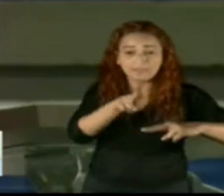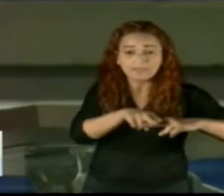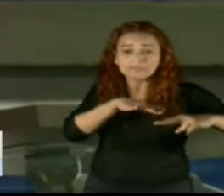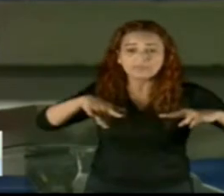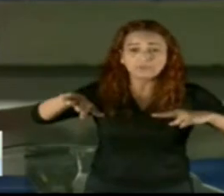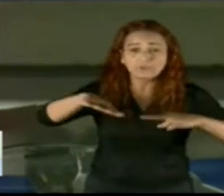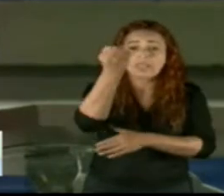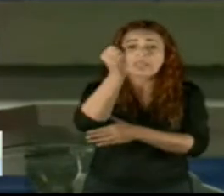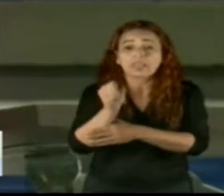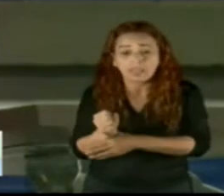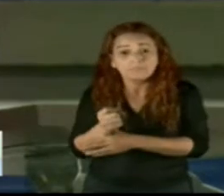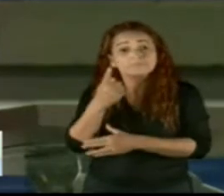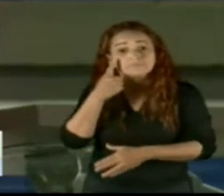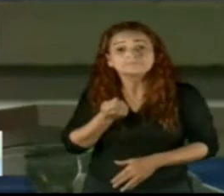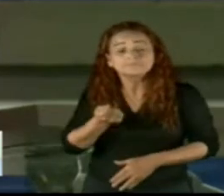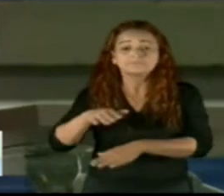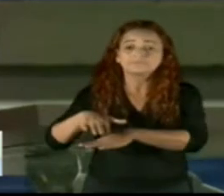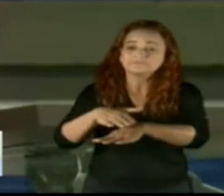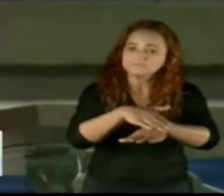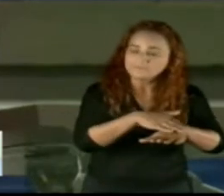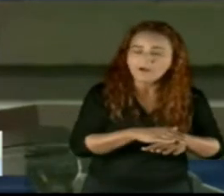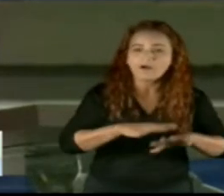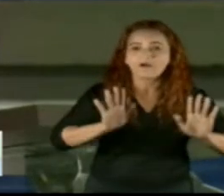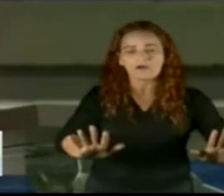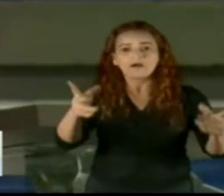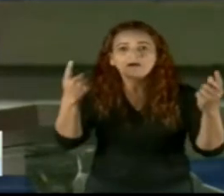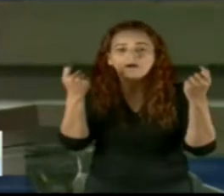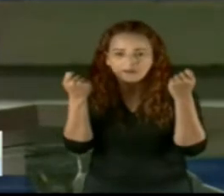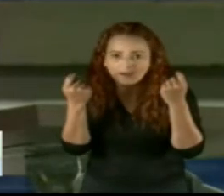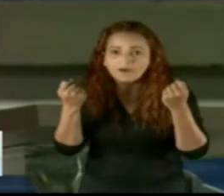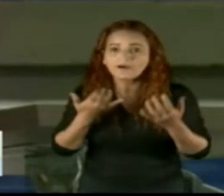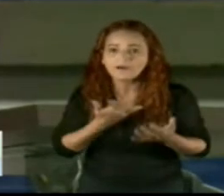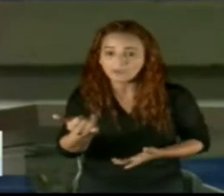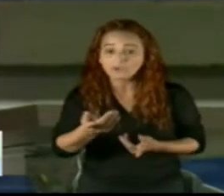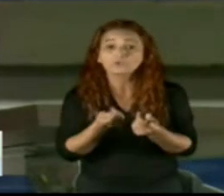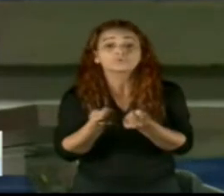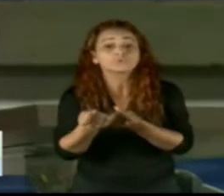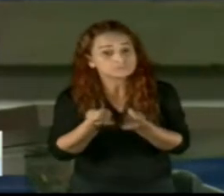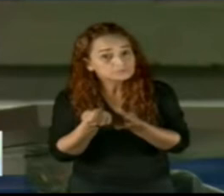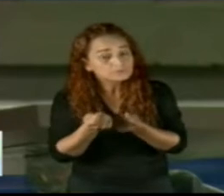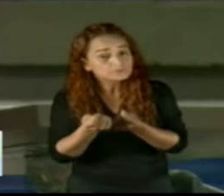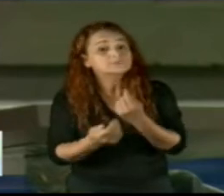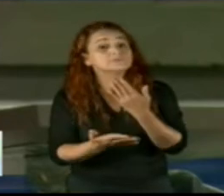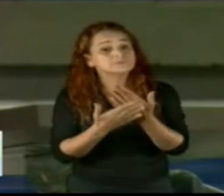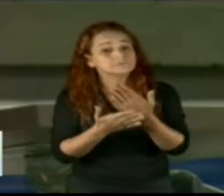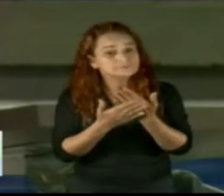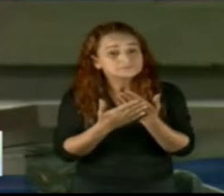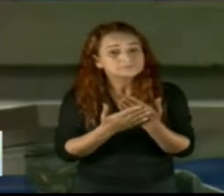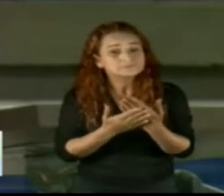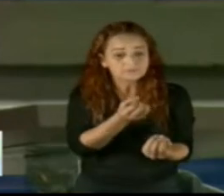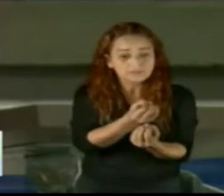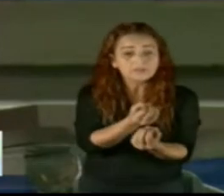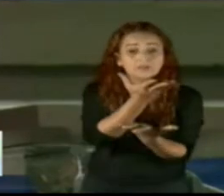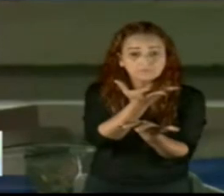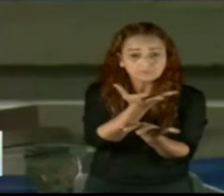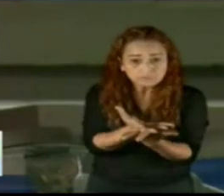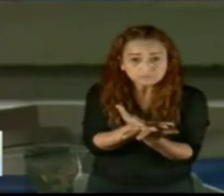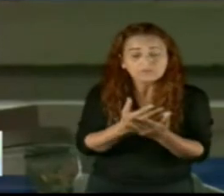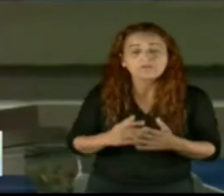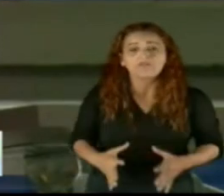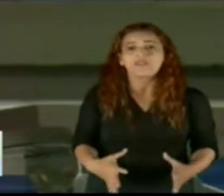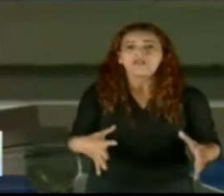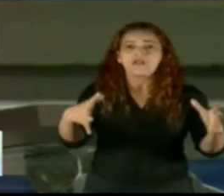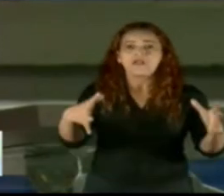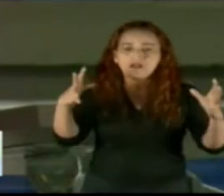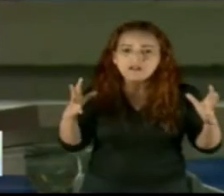consciente. Entonces, de esa manera, entendiendo eso, hay que manejarlo con infraestructura supremamente grande